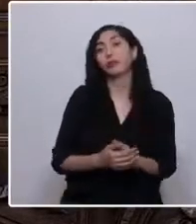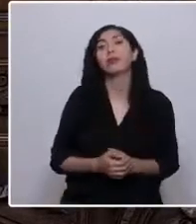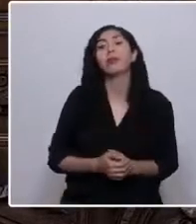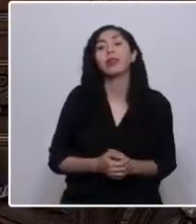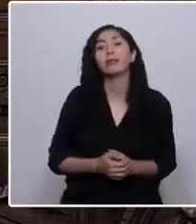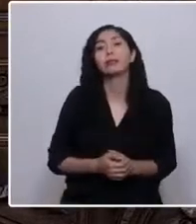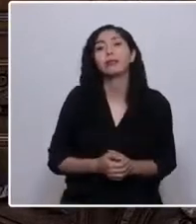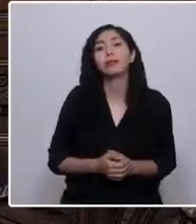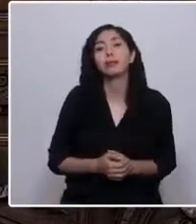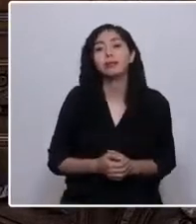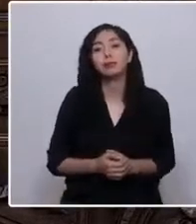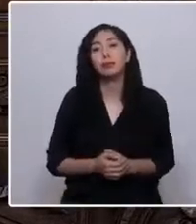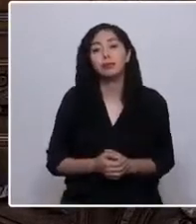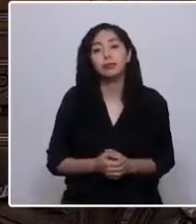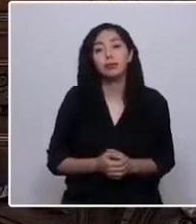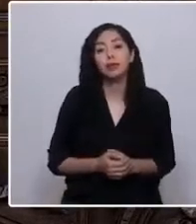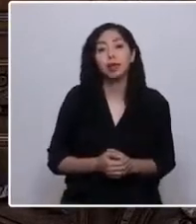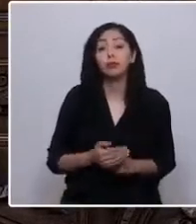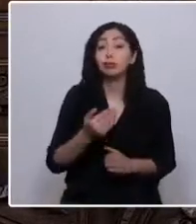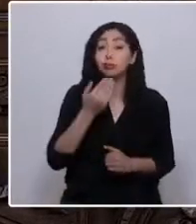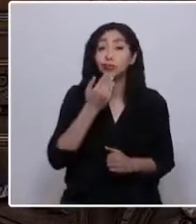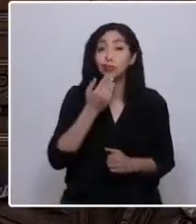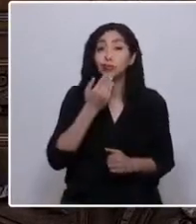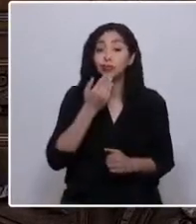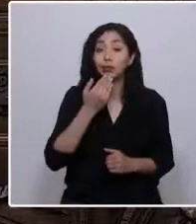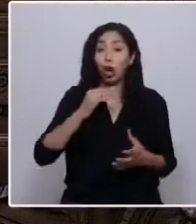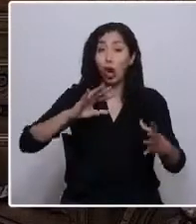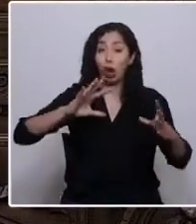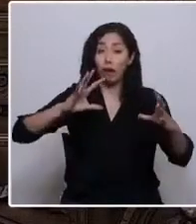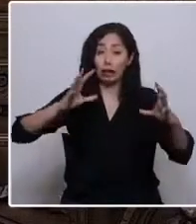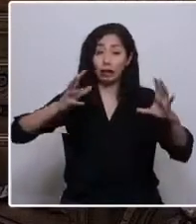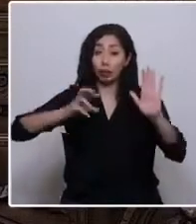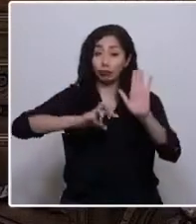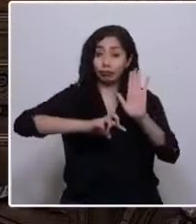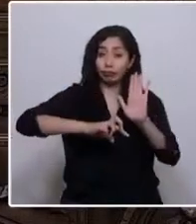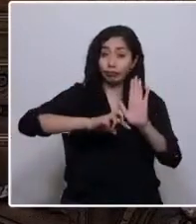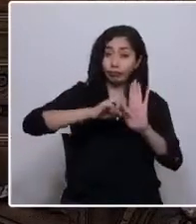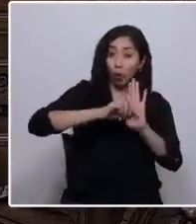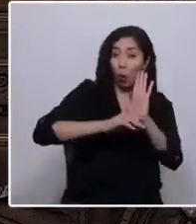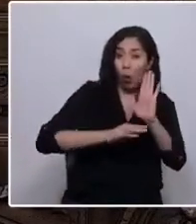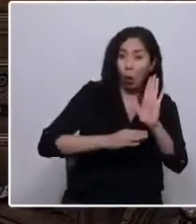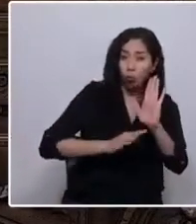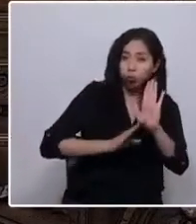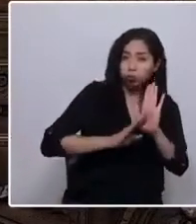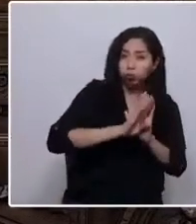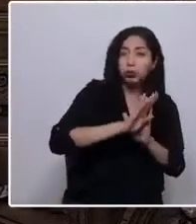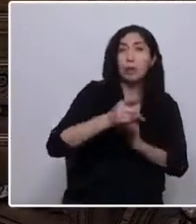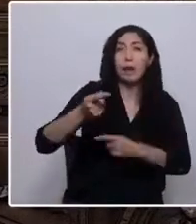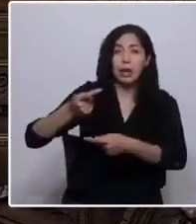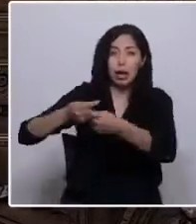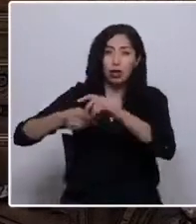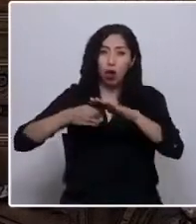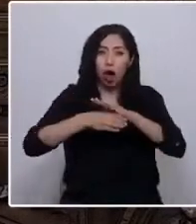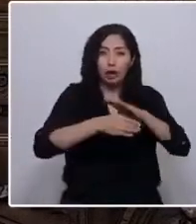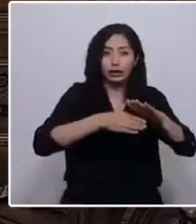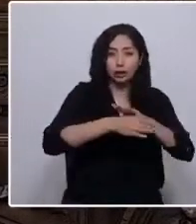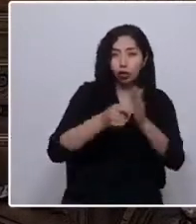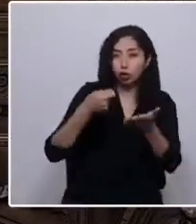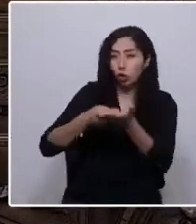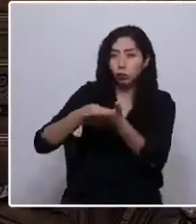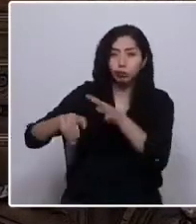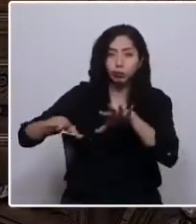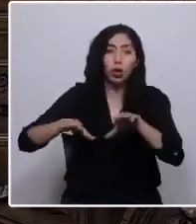ajena a ellos la globalización y conexión, el mercado, el acceso al consumo y otros fenómenos que trae la